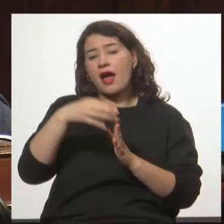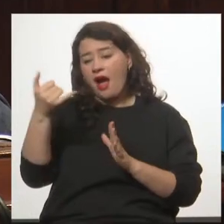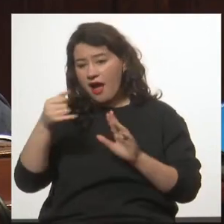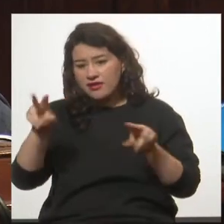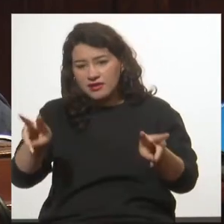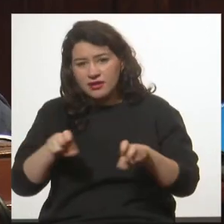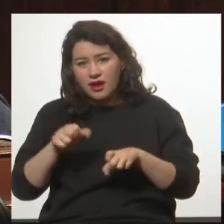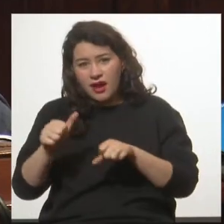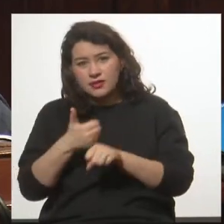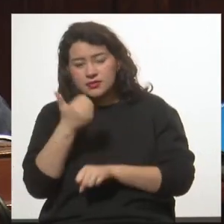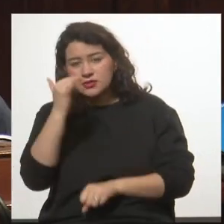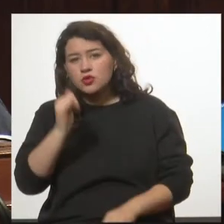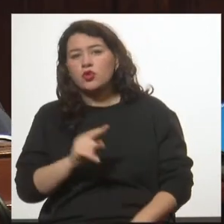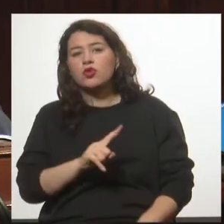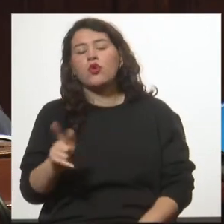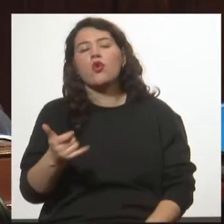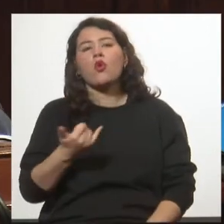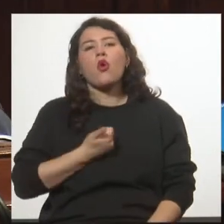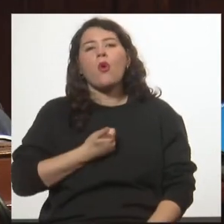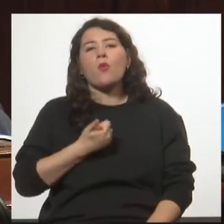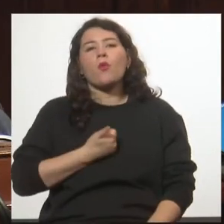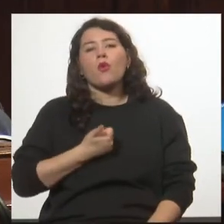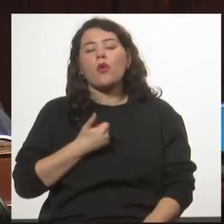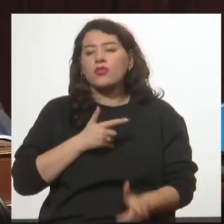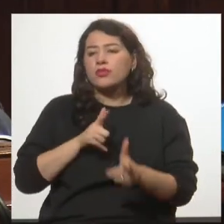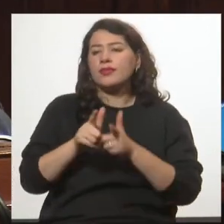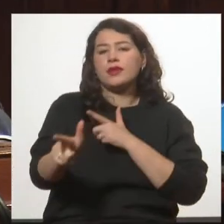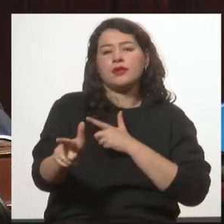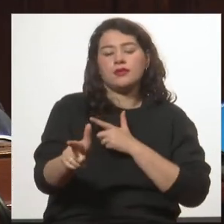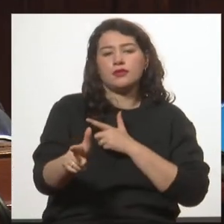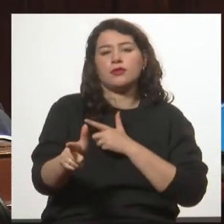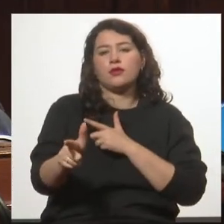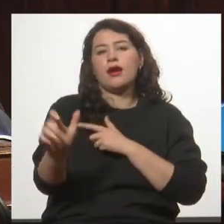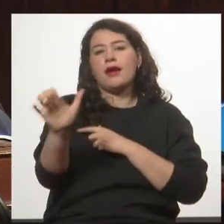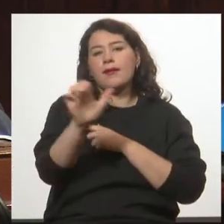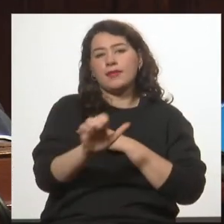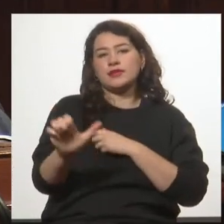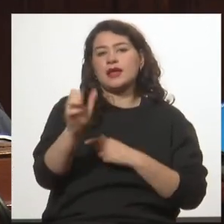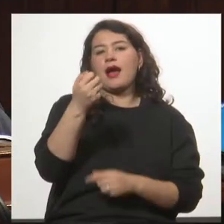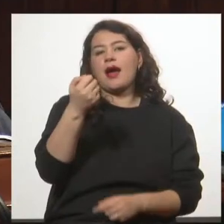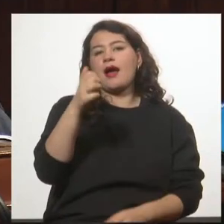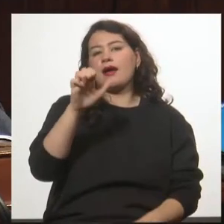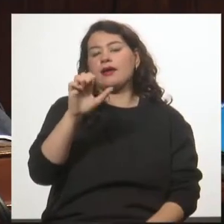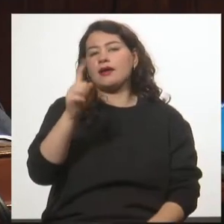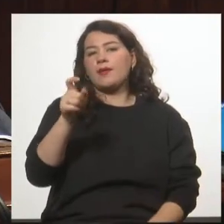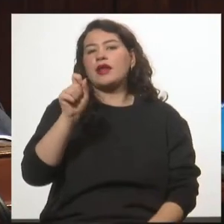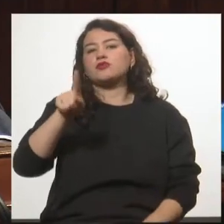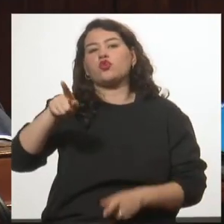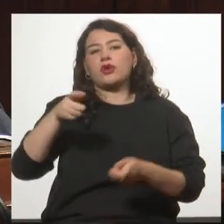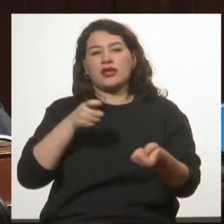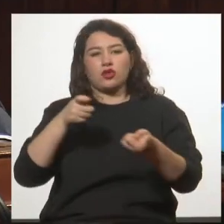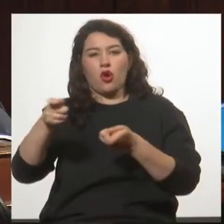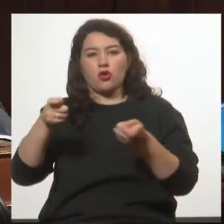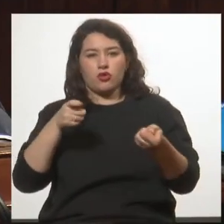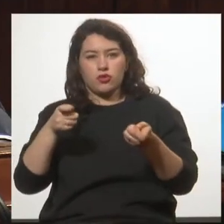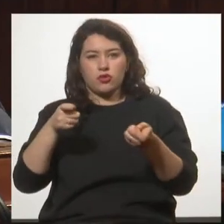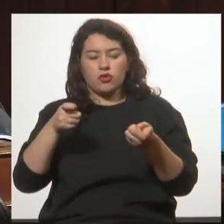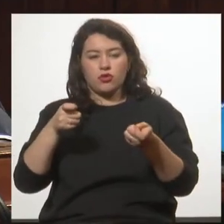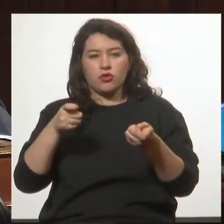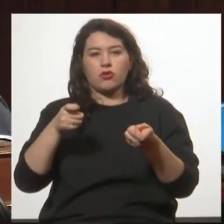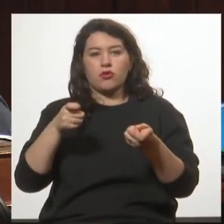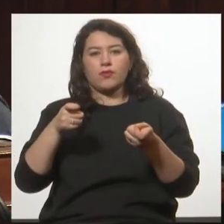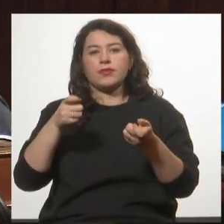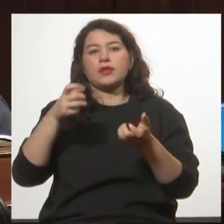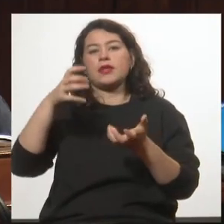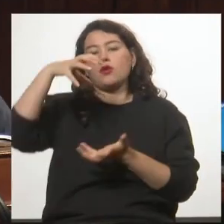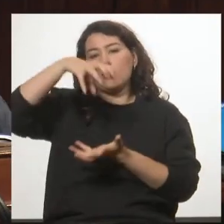cómo se seleccionó y adjudicó de forma directa a la empresa aeg para la gestión operación y mantenimiento del